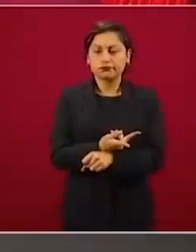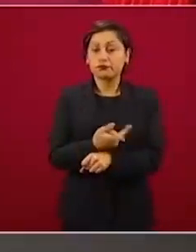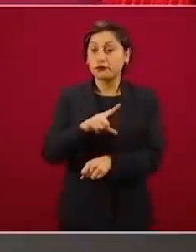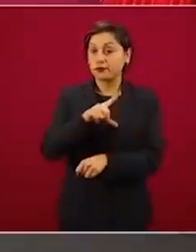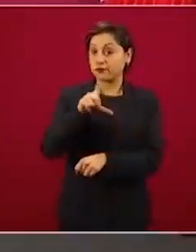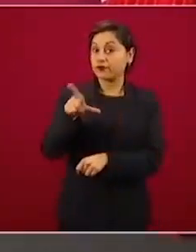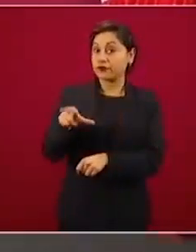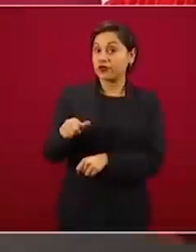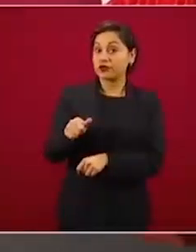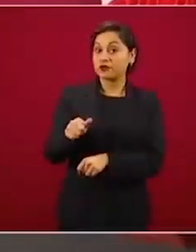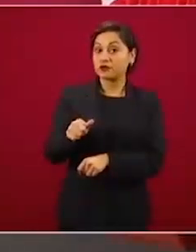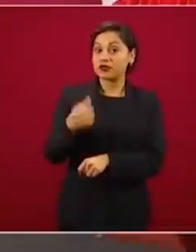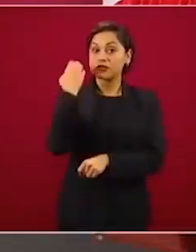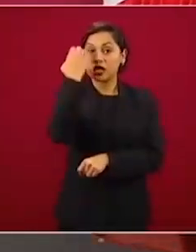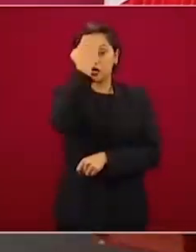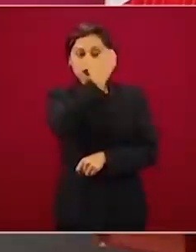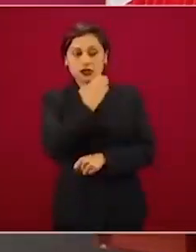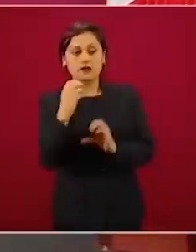en la aplicación